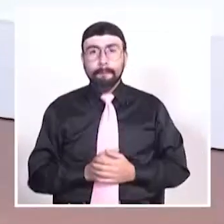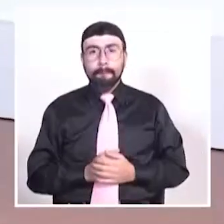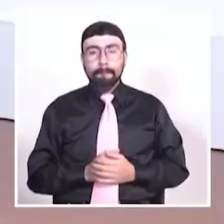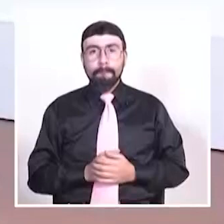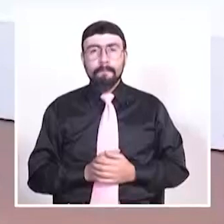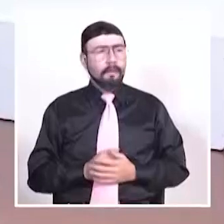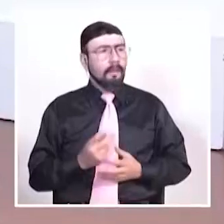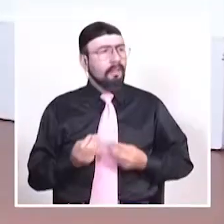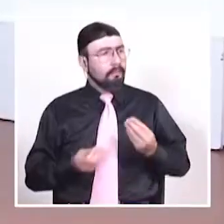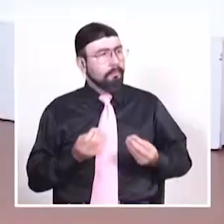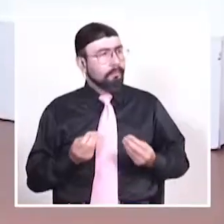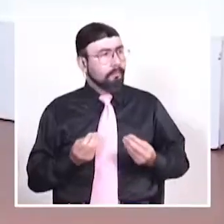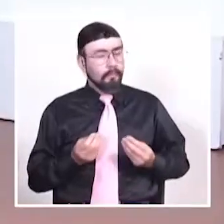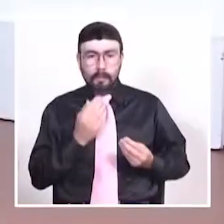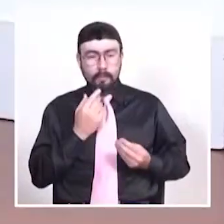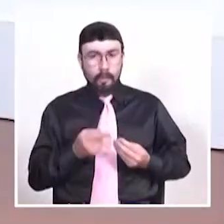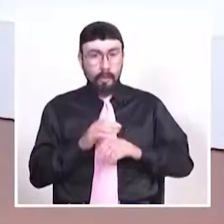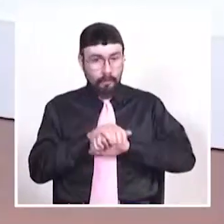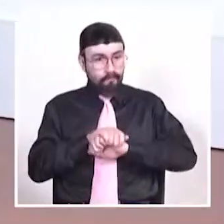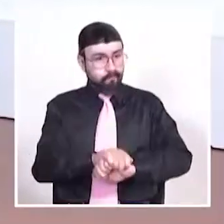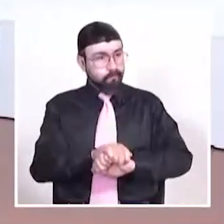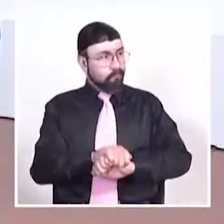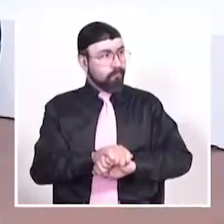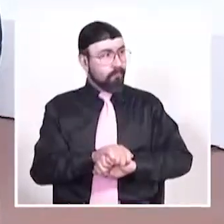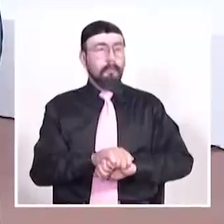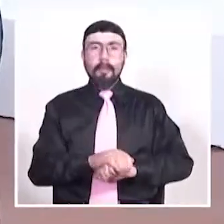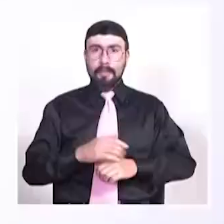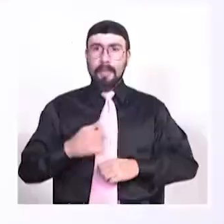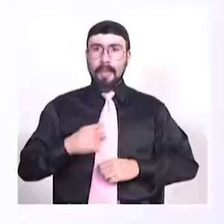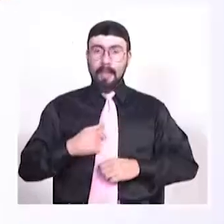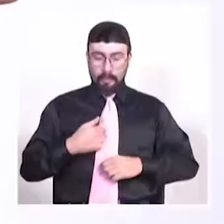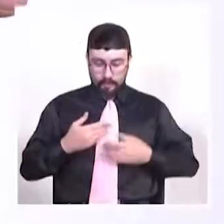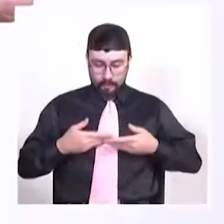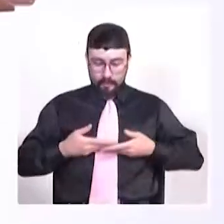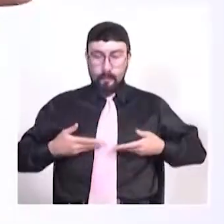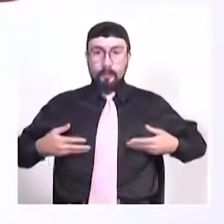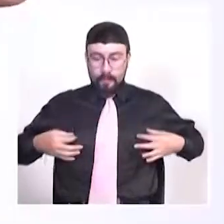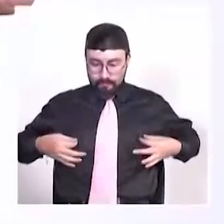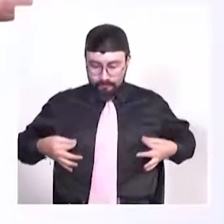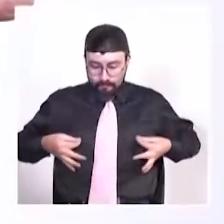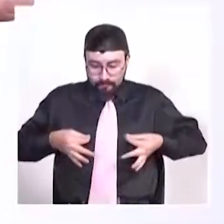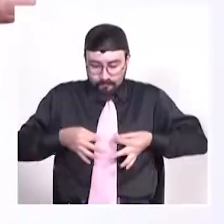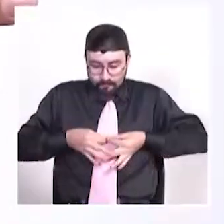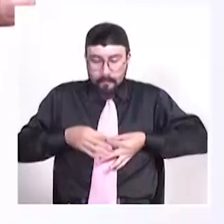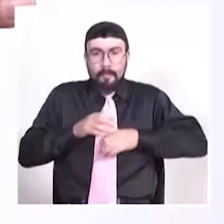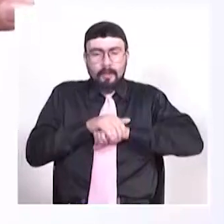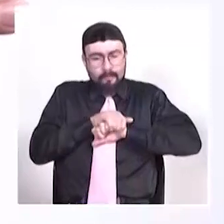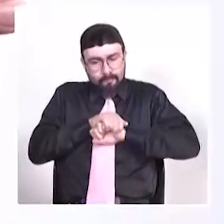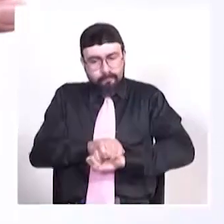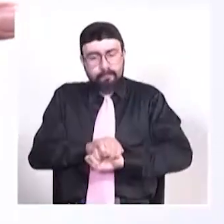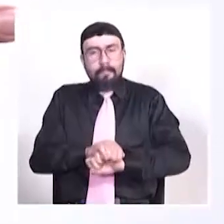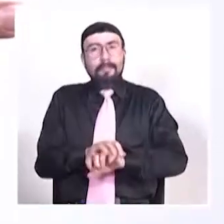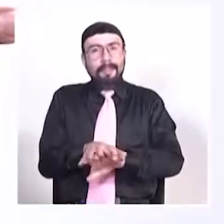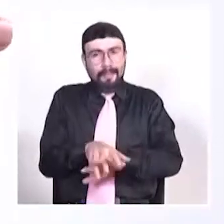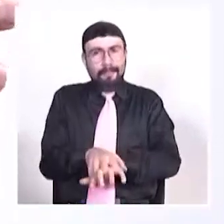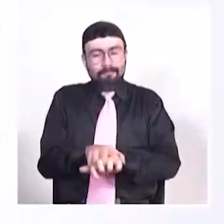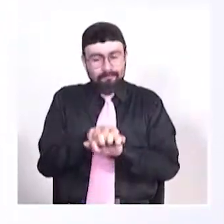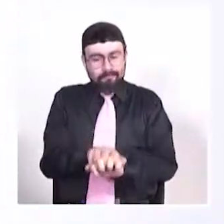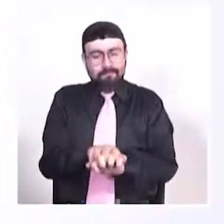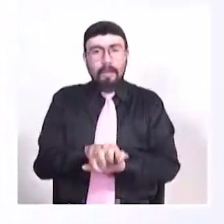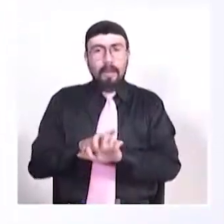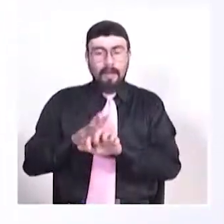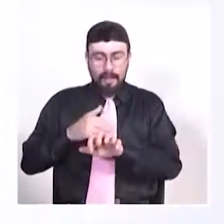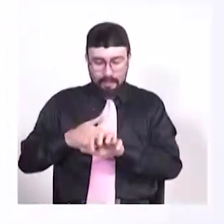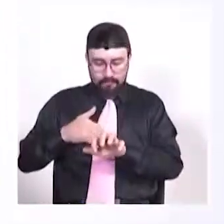Listo, entonces me apoyo acá. Entonces nosotros iniciamos la reanimación apoyándonos aquí. Acá.